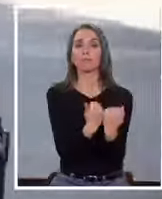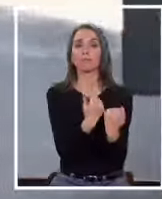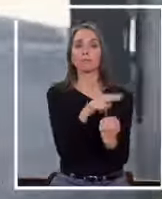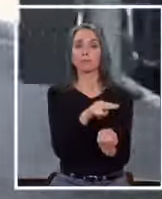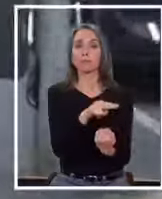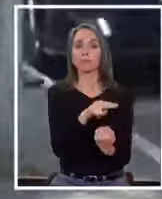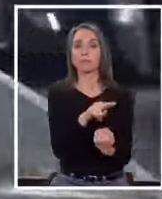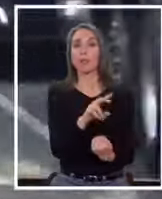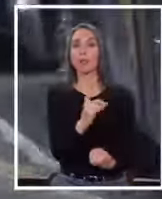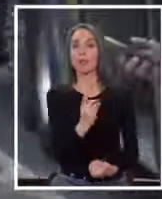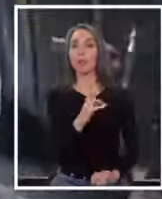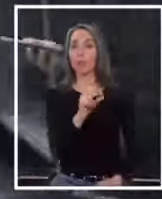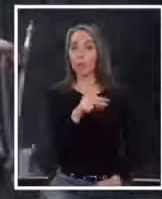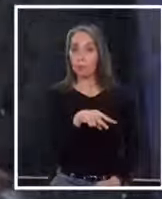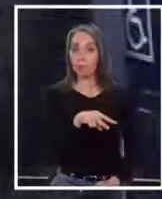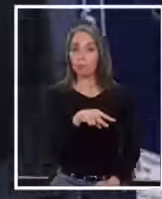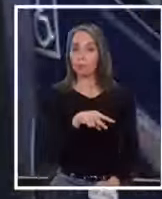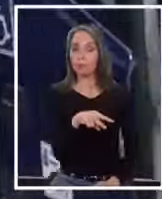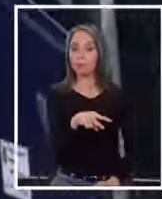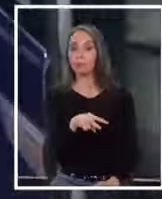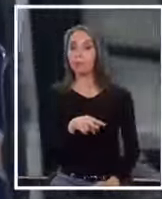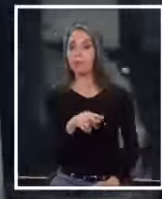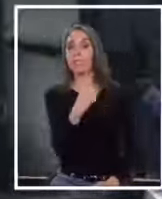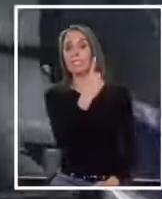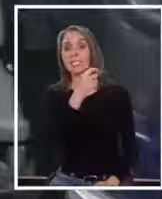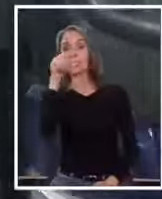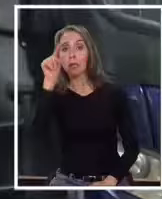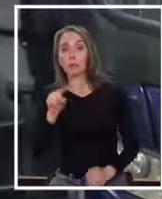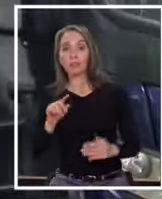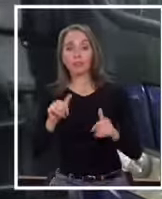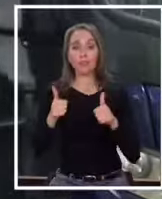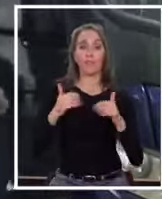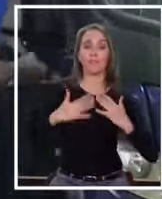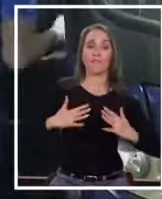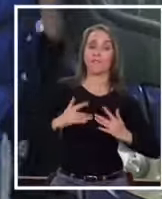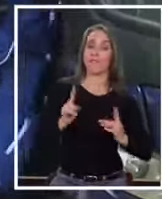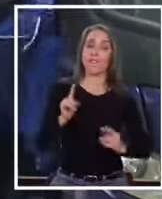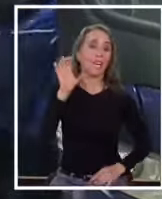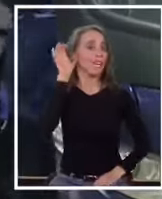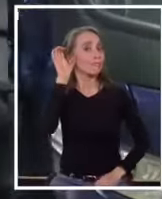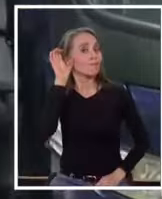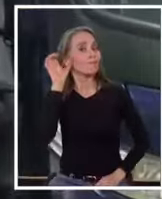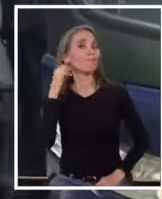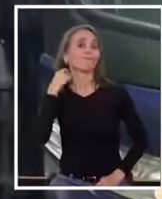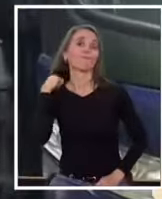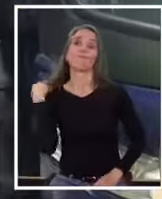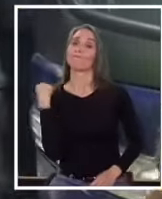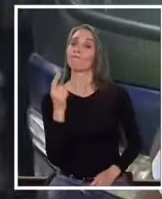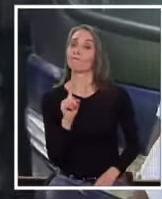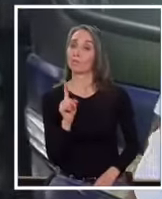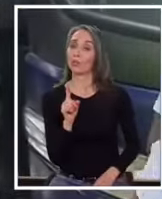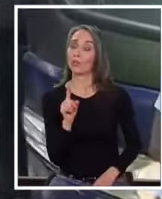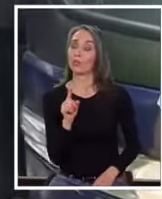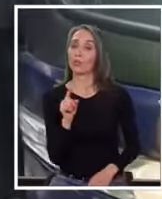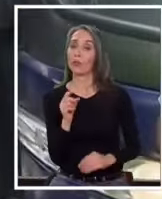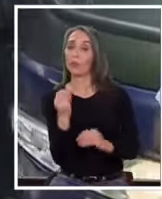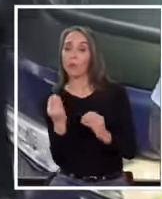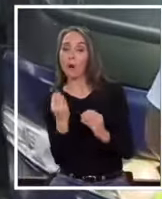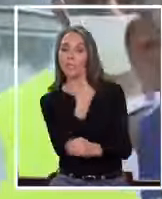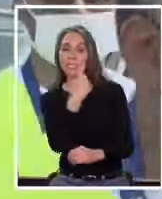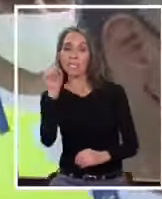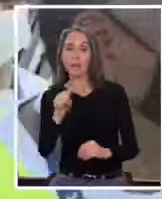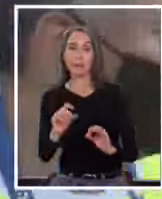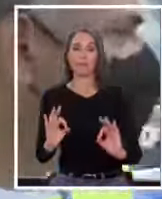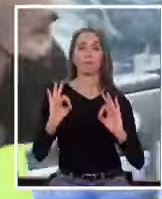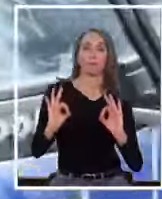deportivo Juan Pinto Durán. No está a 100% el aspecto físico, es muy poco probable que llegue a ese nivel